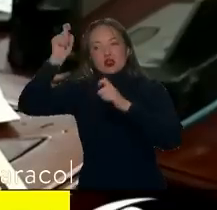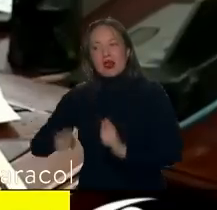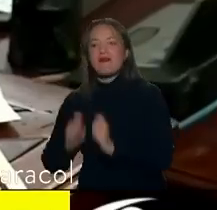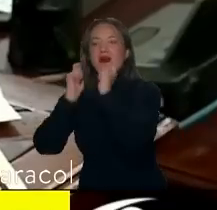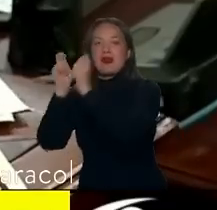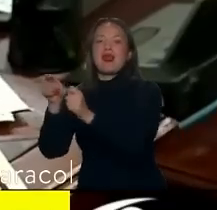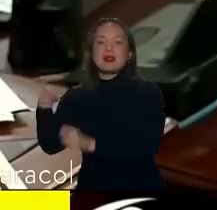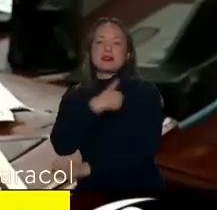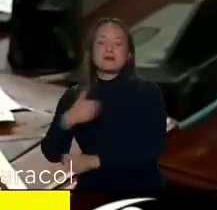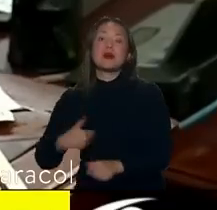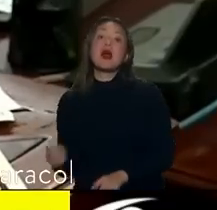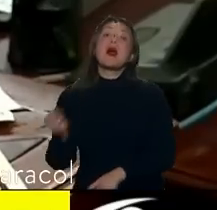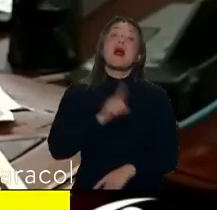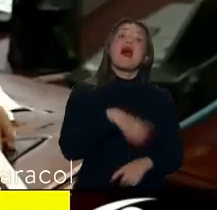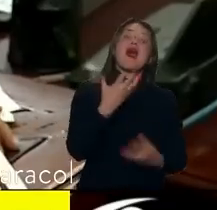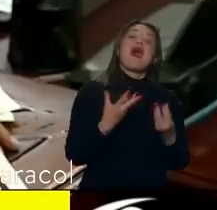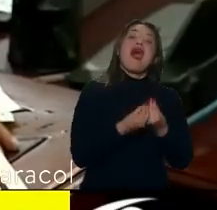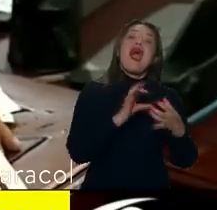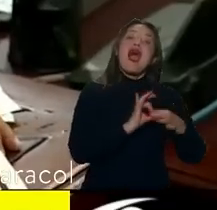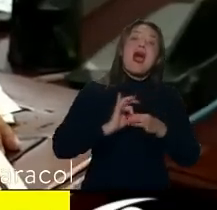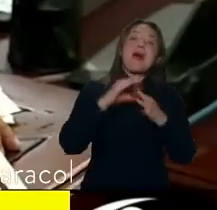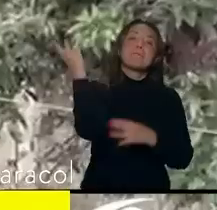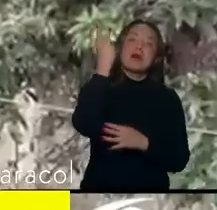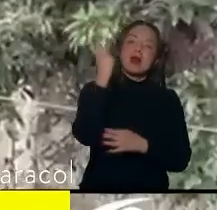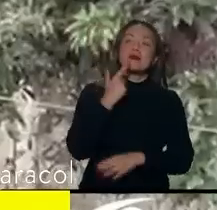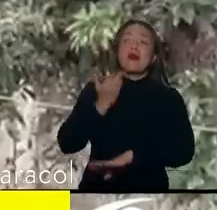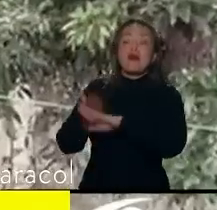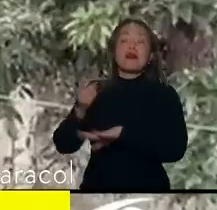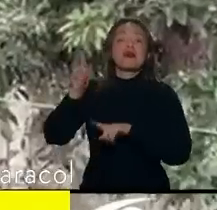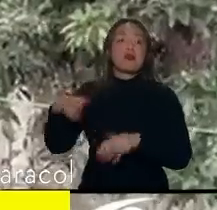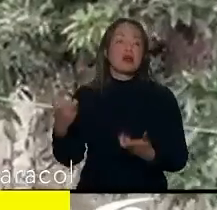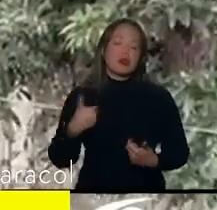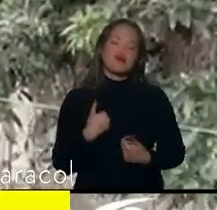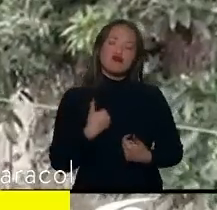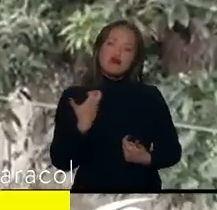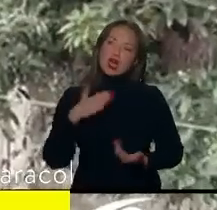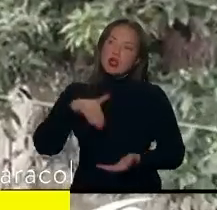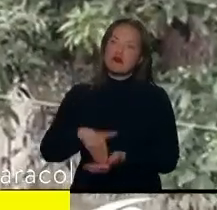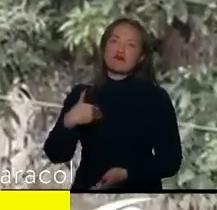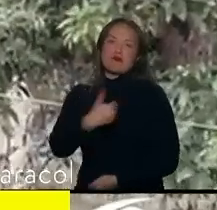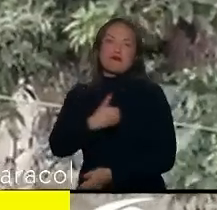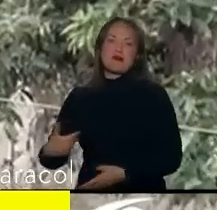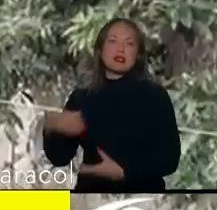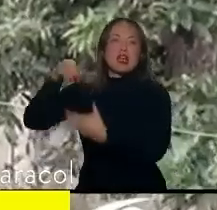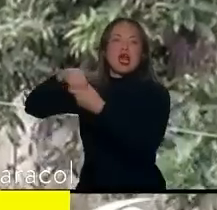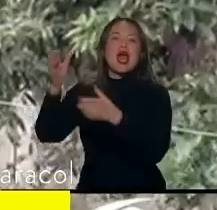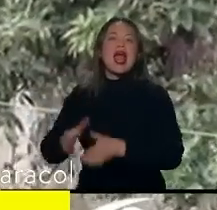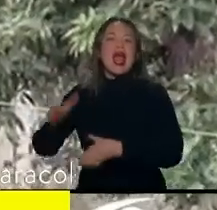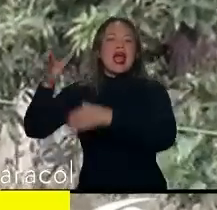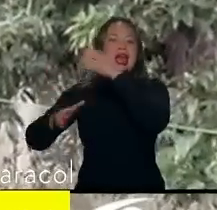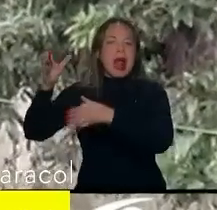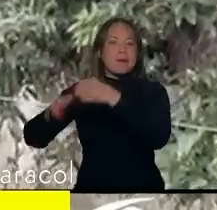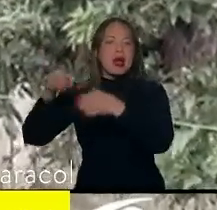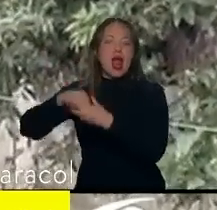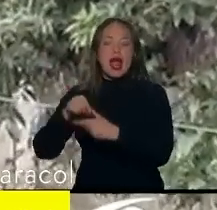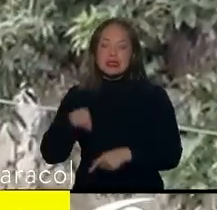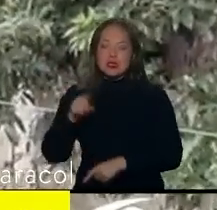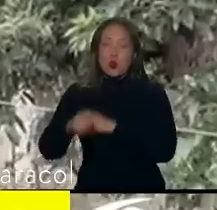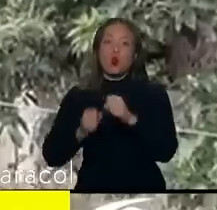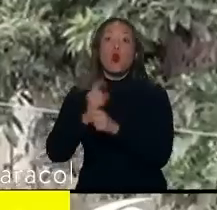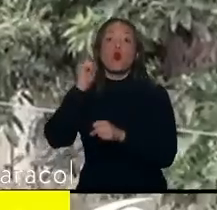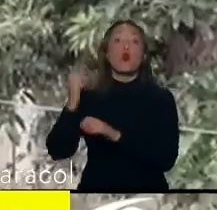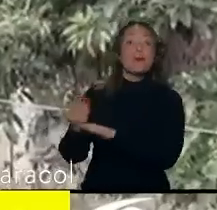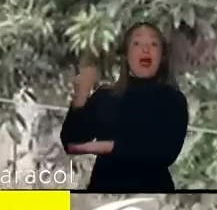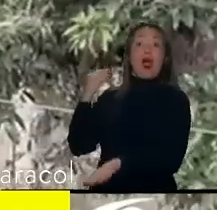la Alianza Verde también reclama ese lugar. Sigo firme en mi intención de asumir la presidencia de la Cámara de Representantes el primer año, porque durante